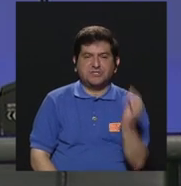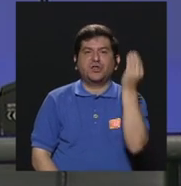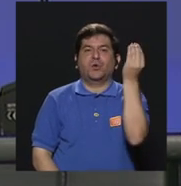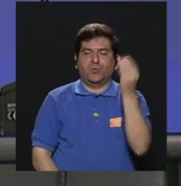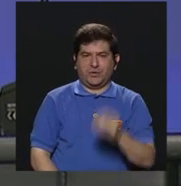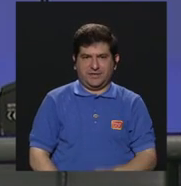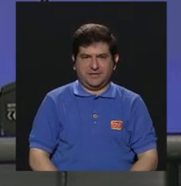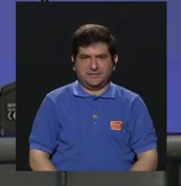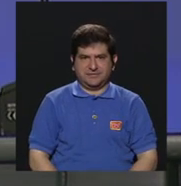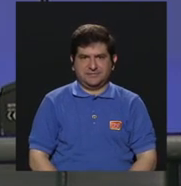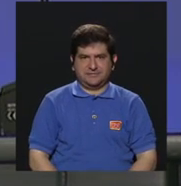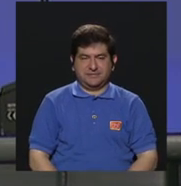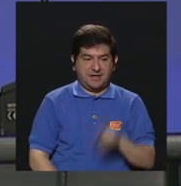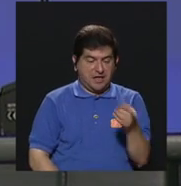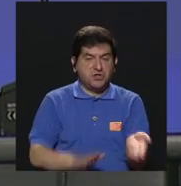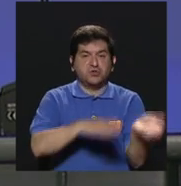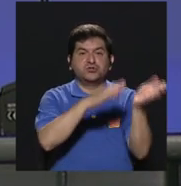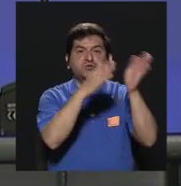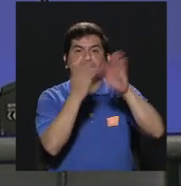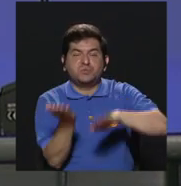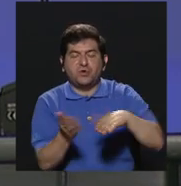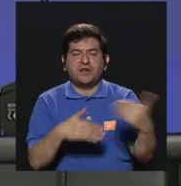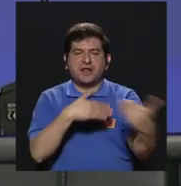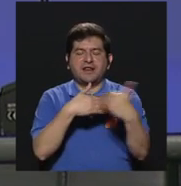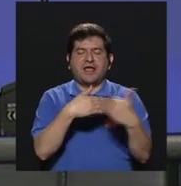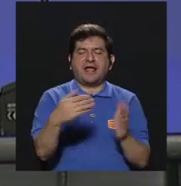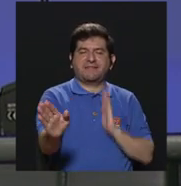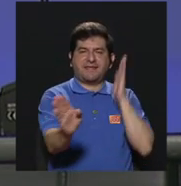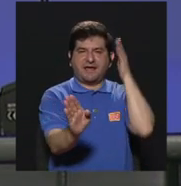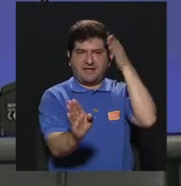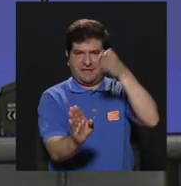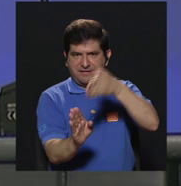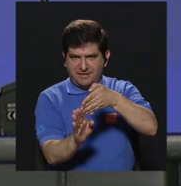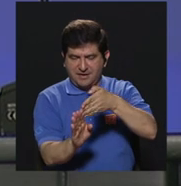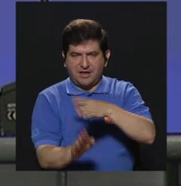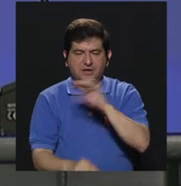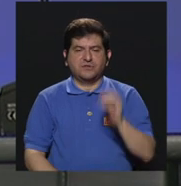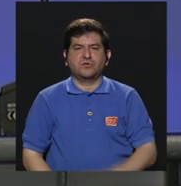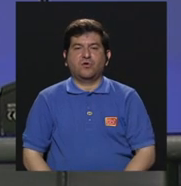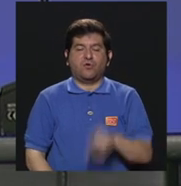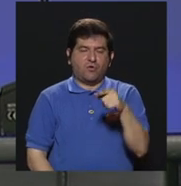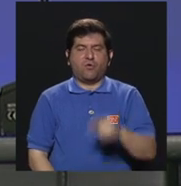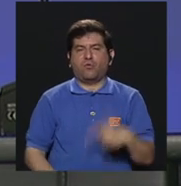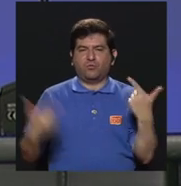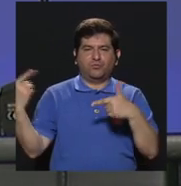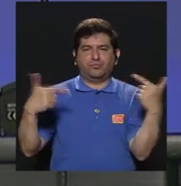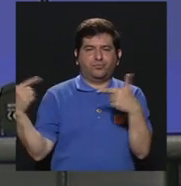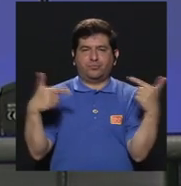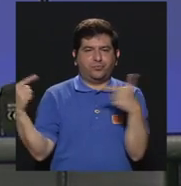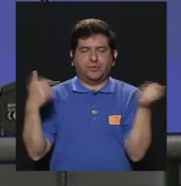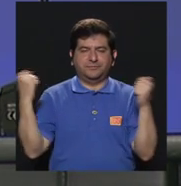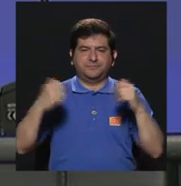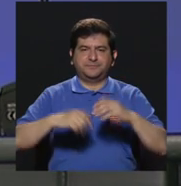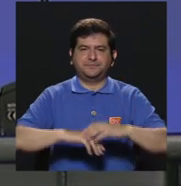adolescentes que murieron en ataques directos o fuegos cruzados.